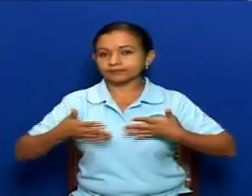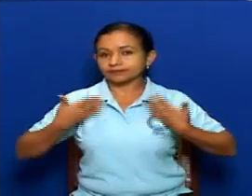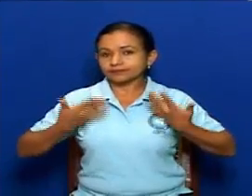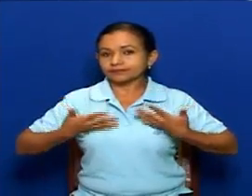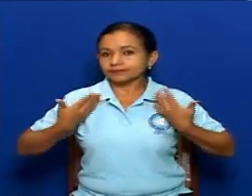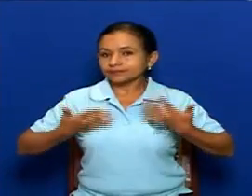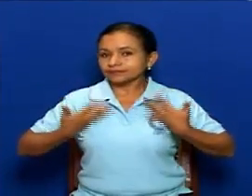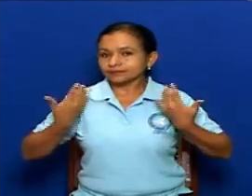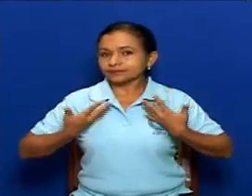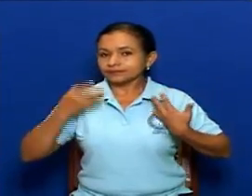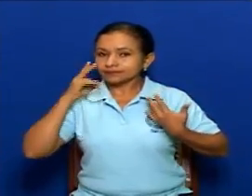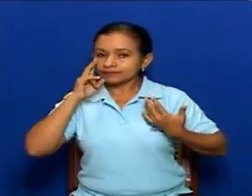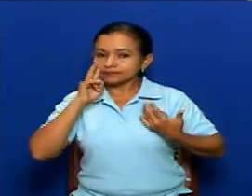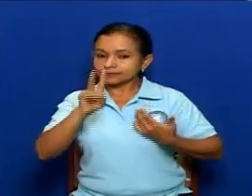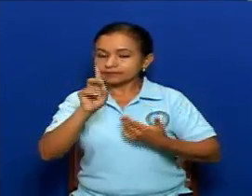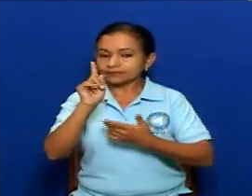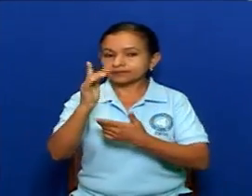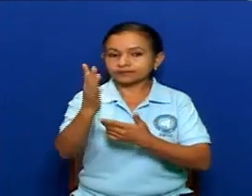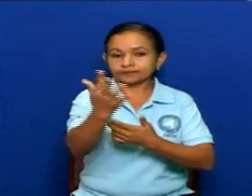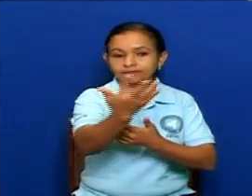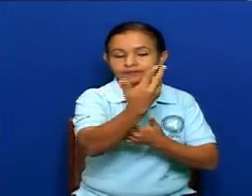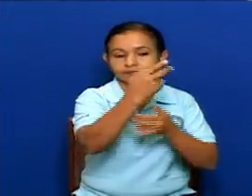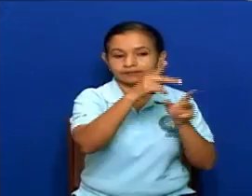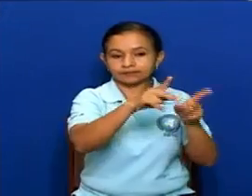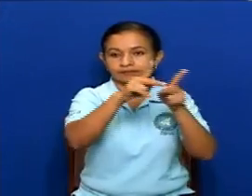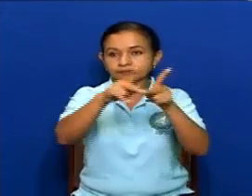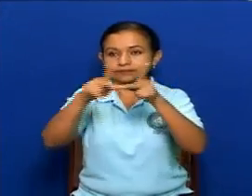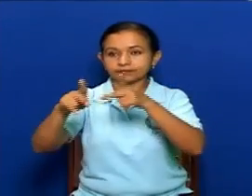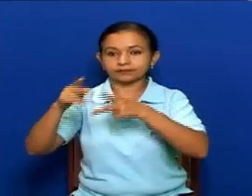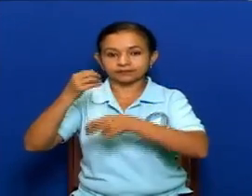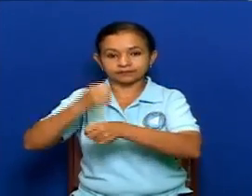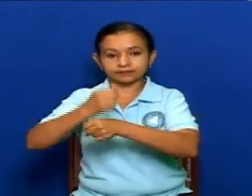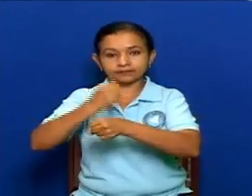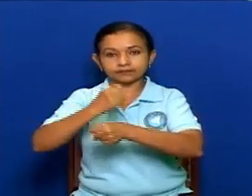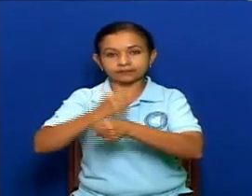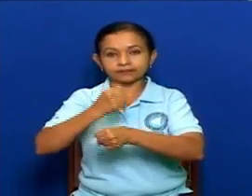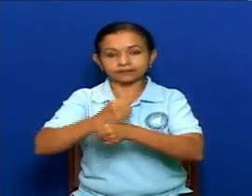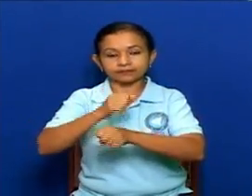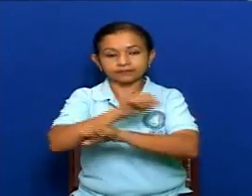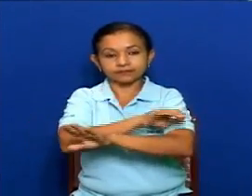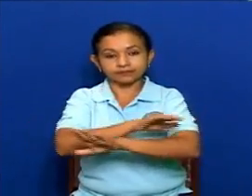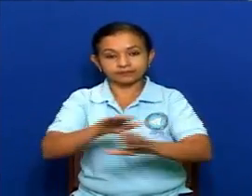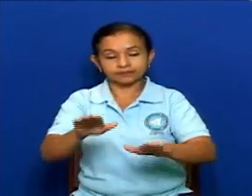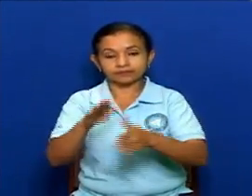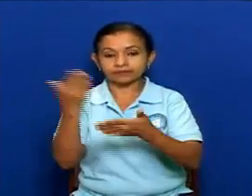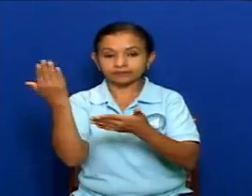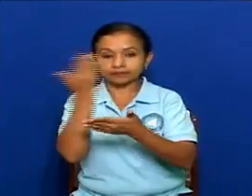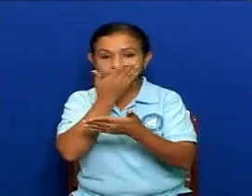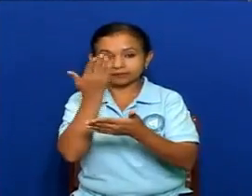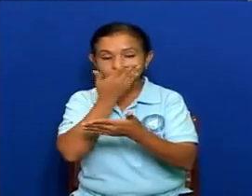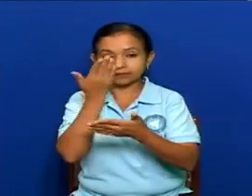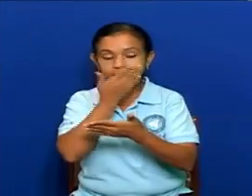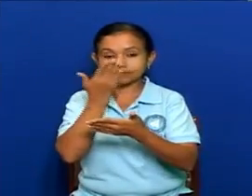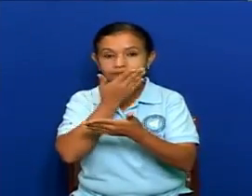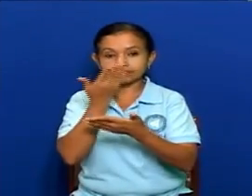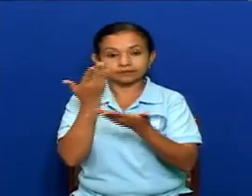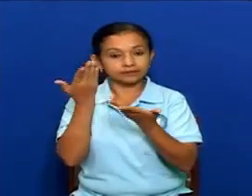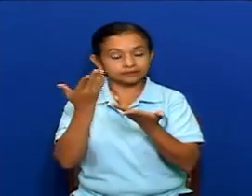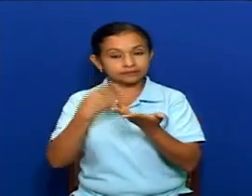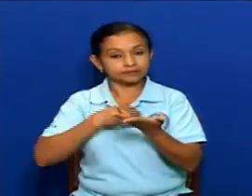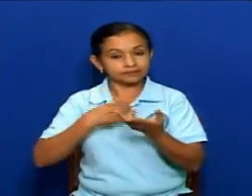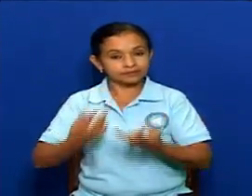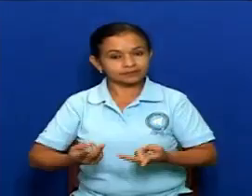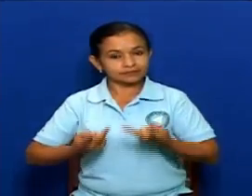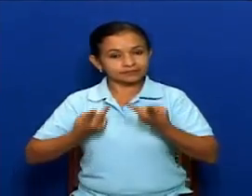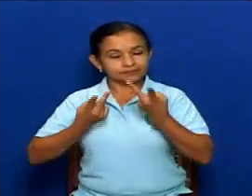y la alegría de todos esos trabajadores que llegaron a culminar ese ciclo de estudios, que por